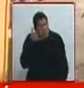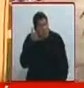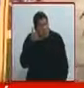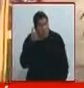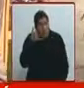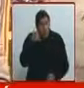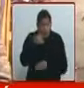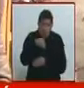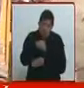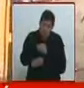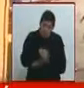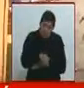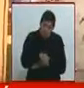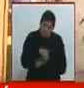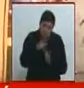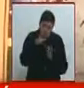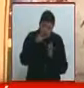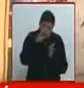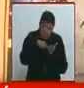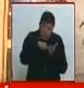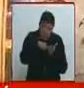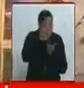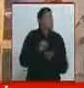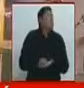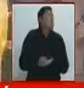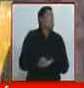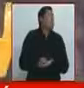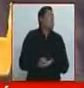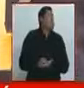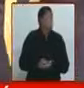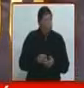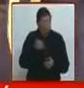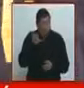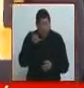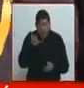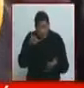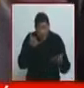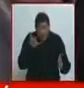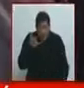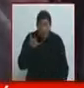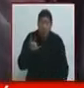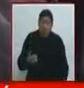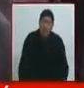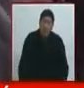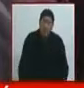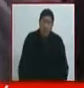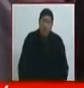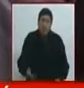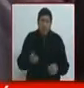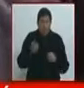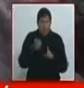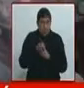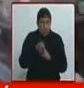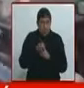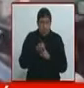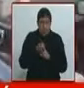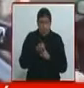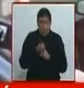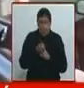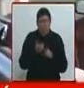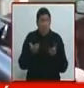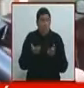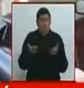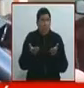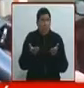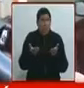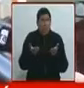en horas de la noche ya la misma apagó el teléfono. Y de acuerdo a la información de inteligencia, la misma se